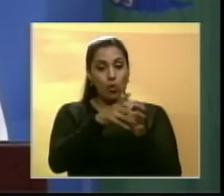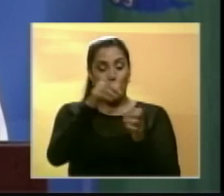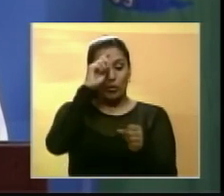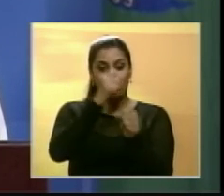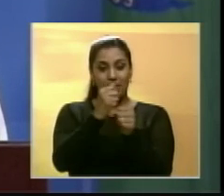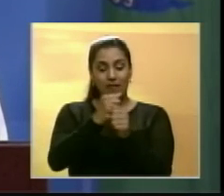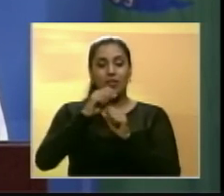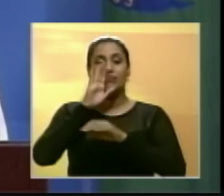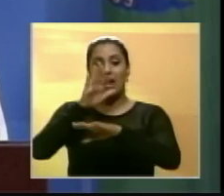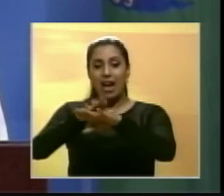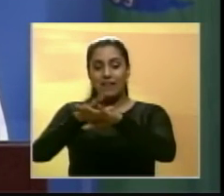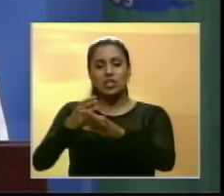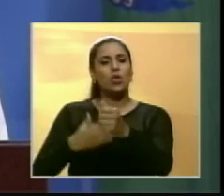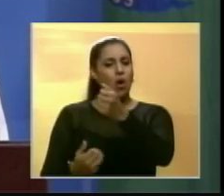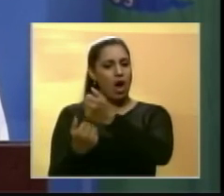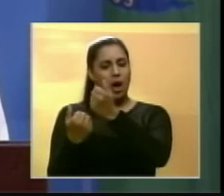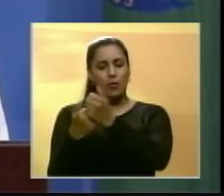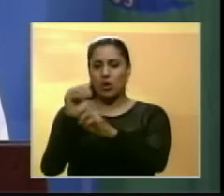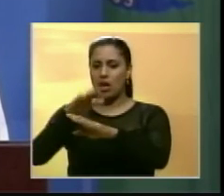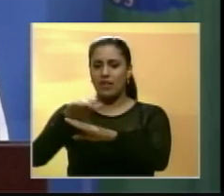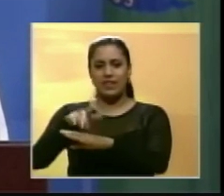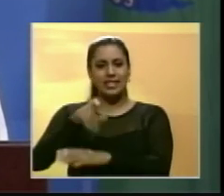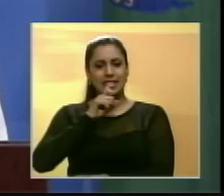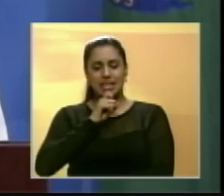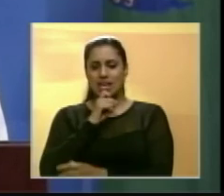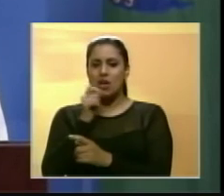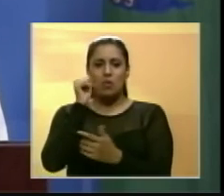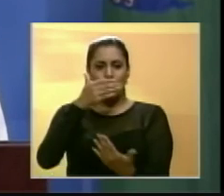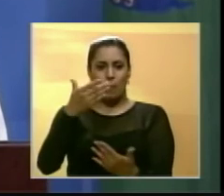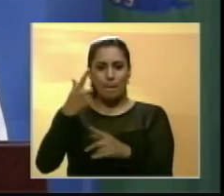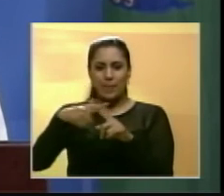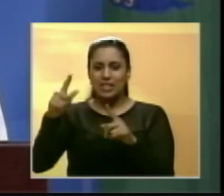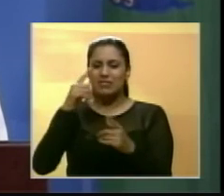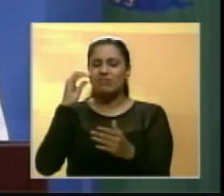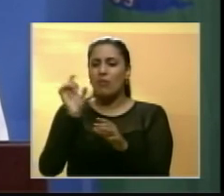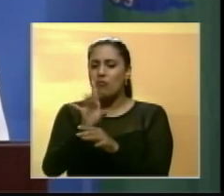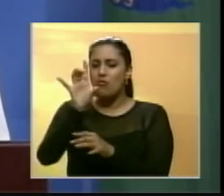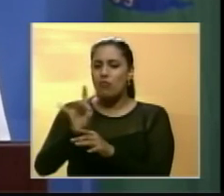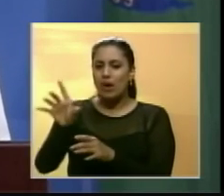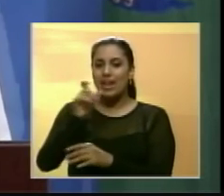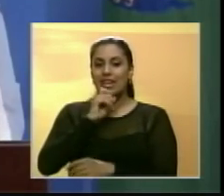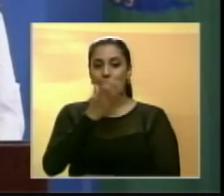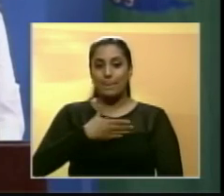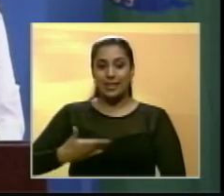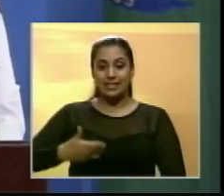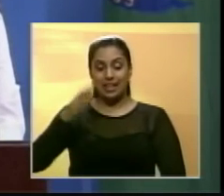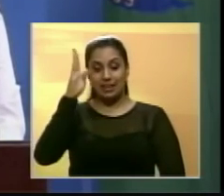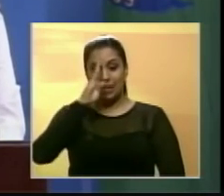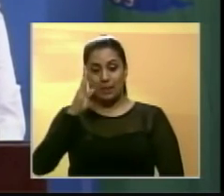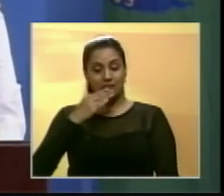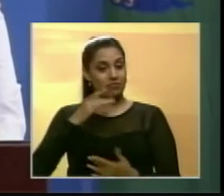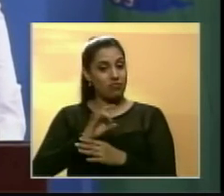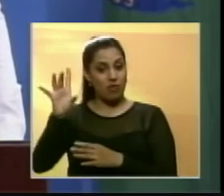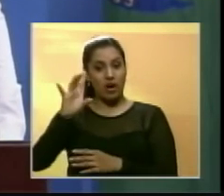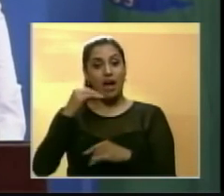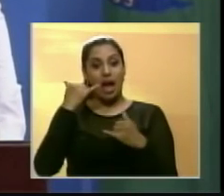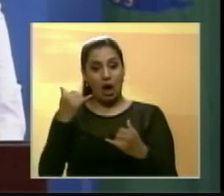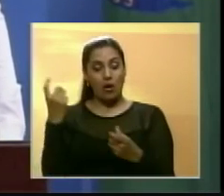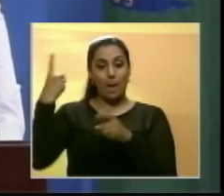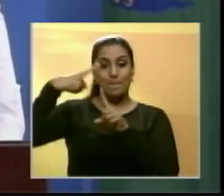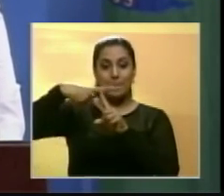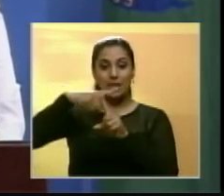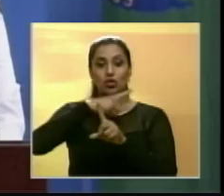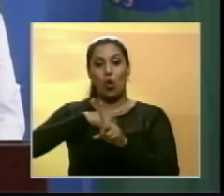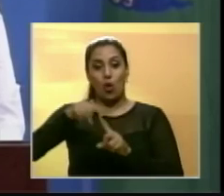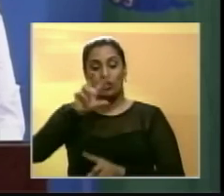Brasileño anunció que respaldará la solicitud de impeachment para destituir a la presidenta. Esa tolda política se suma a